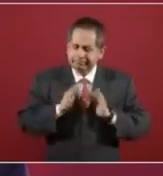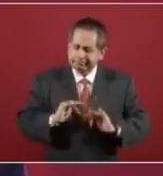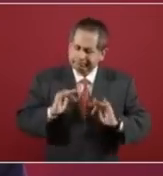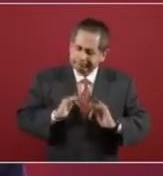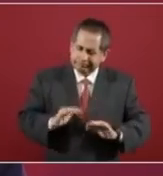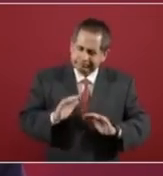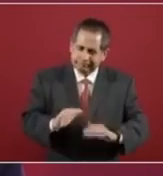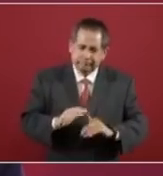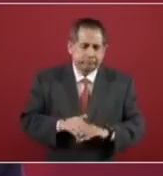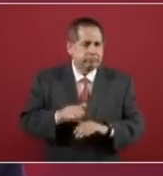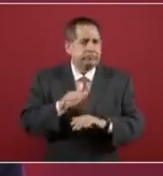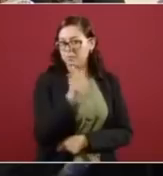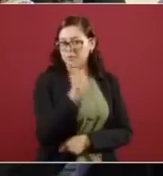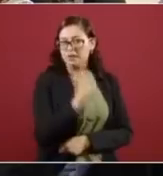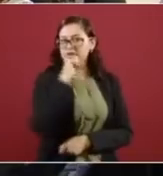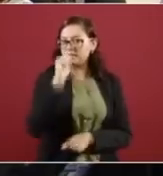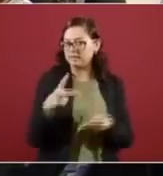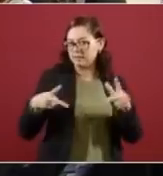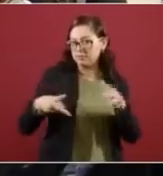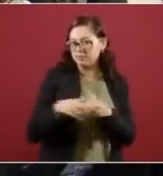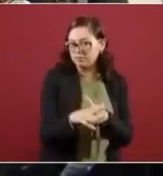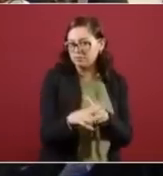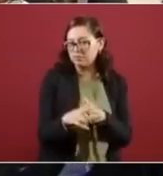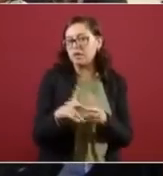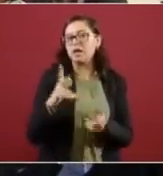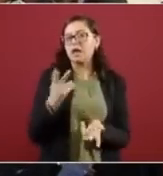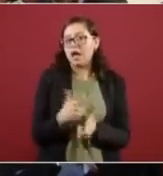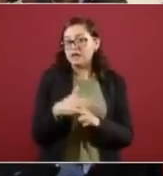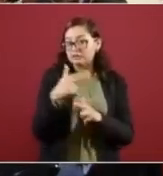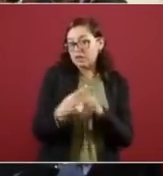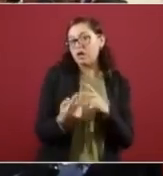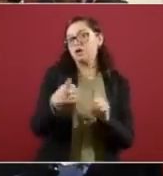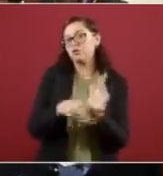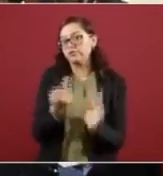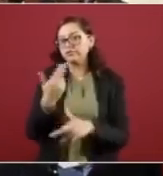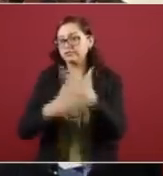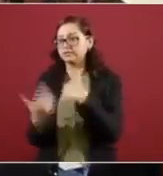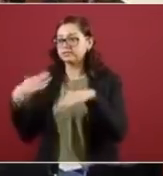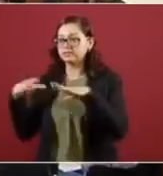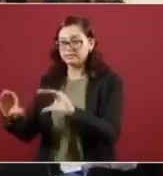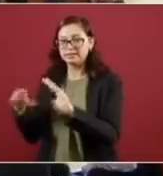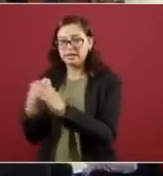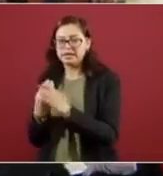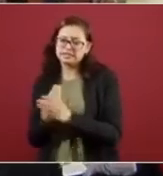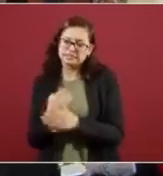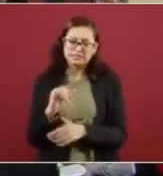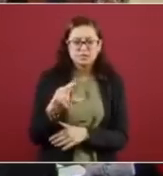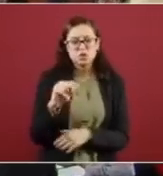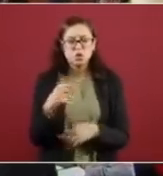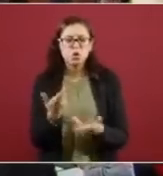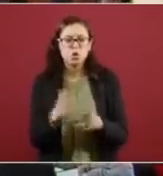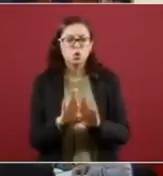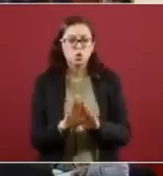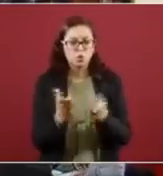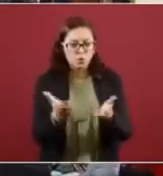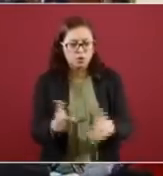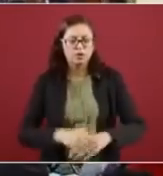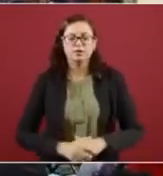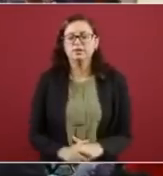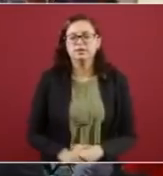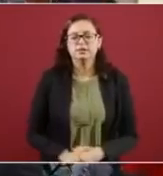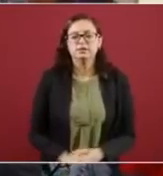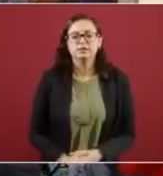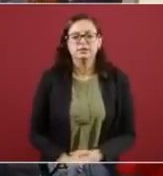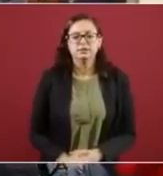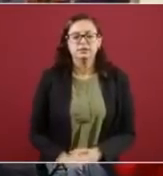El presidente Andrés Manuel López Obrador enfatizó que el tratado comercial que tiene México, Estados Unidos y Canadá se está cumpliendo en todos sus términos, por lo que